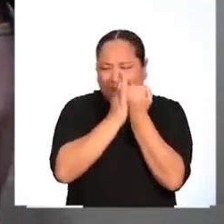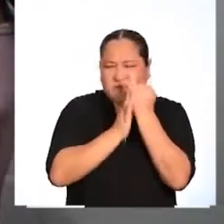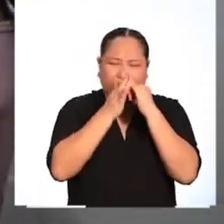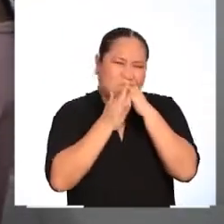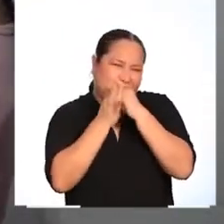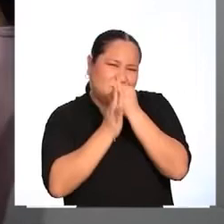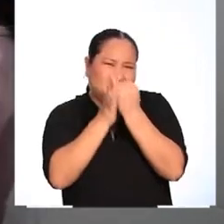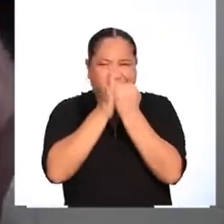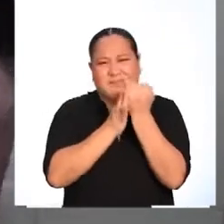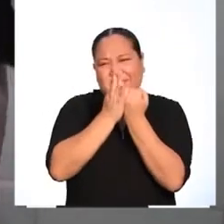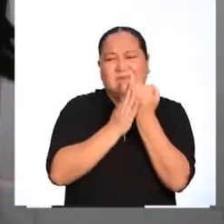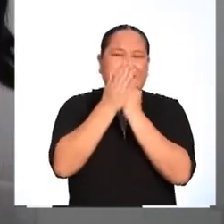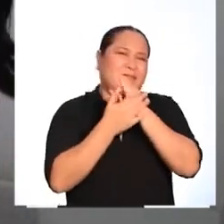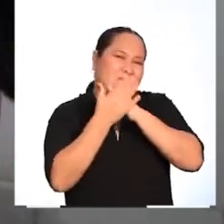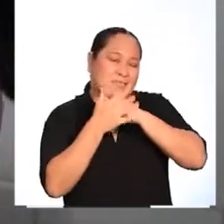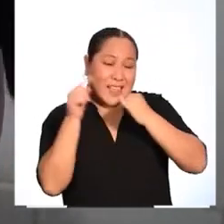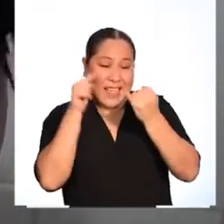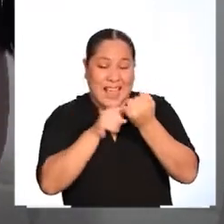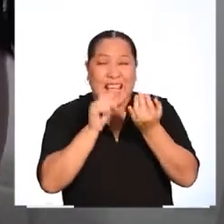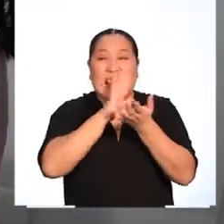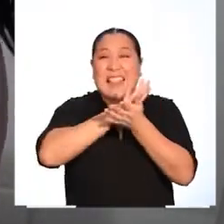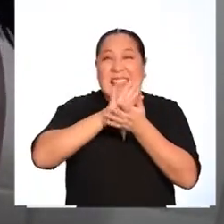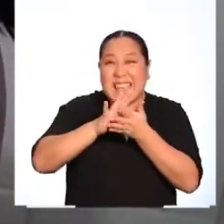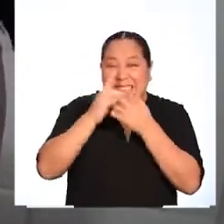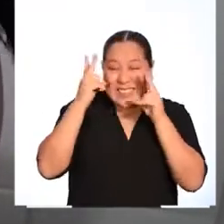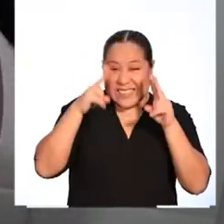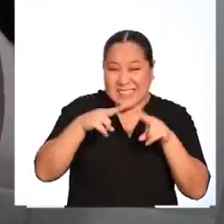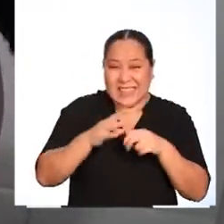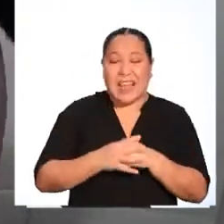digo a ti también te tú estamos de la vamos